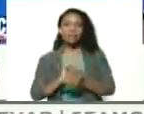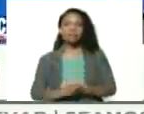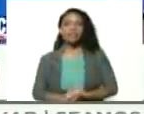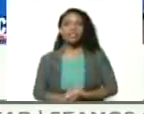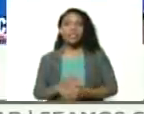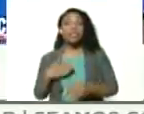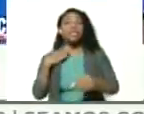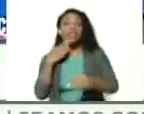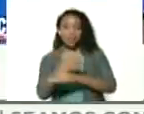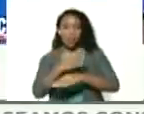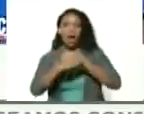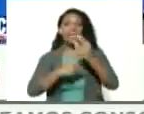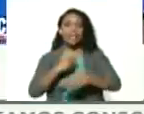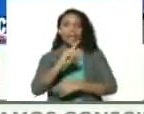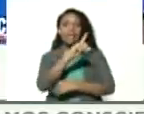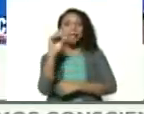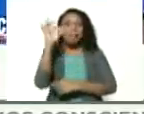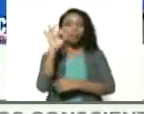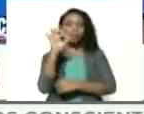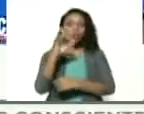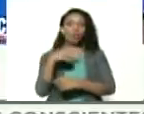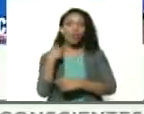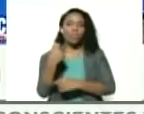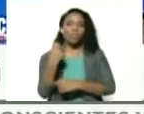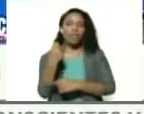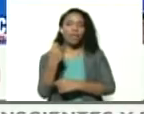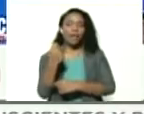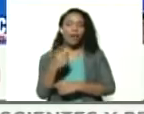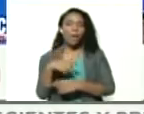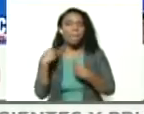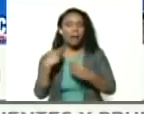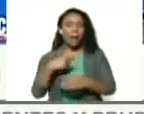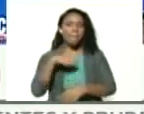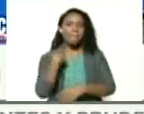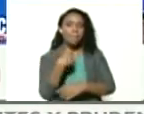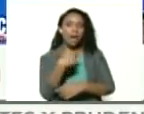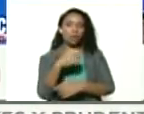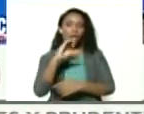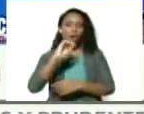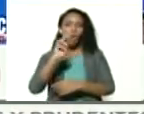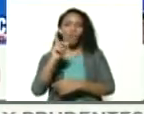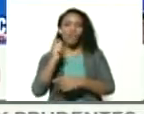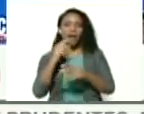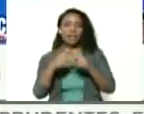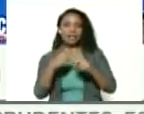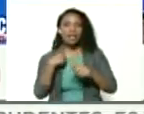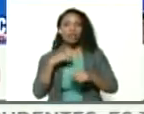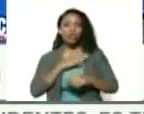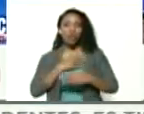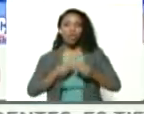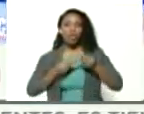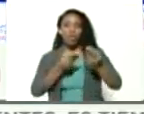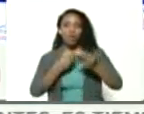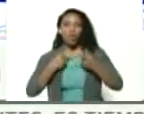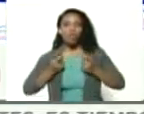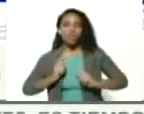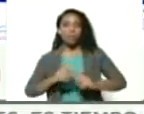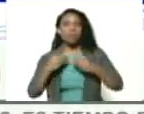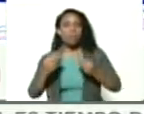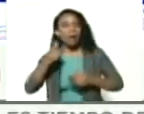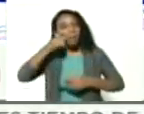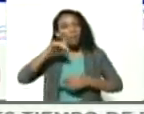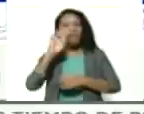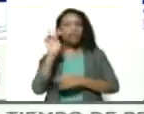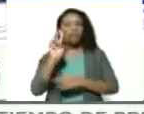vamos a garantizar el 100% del dinero para el pago de COVAX. Y vamos a seguir garantizando los tratamientos para el pueblo